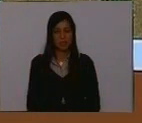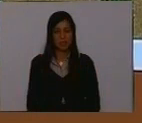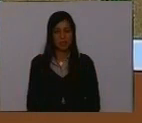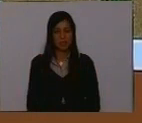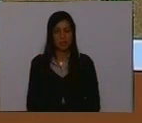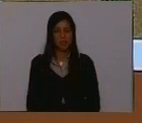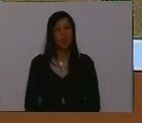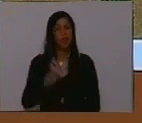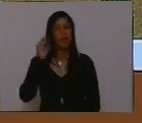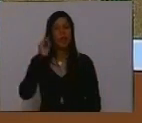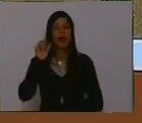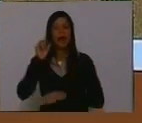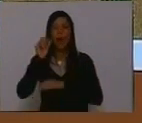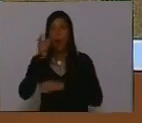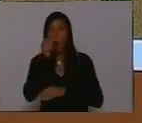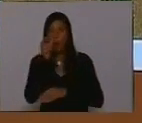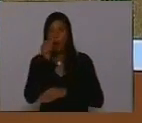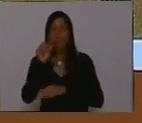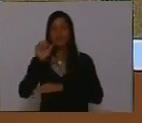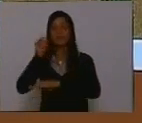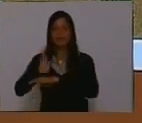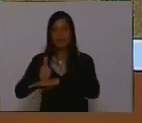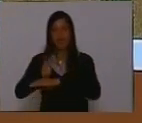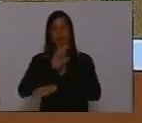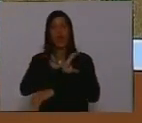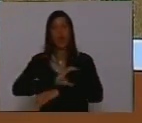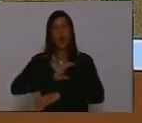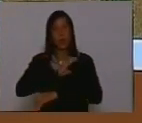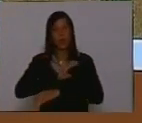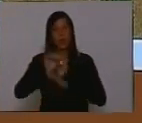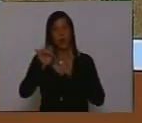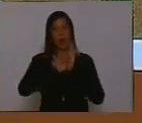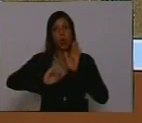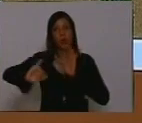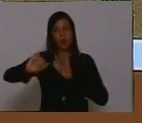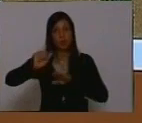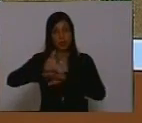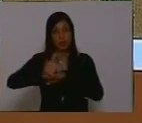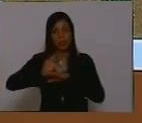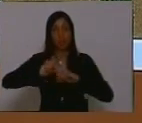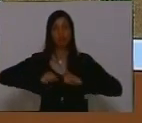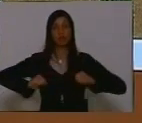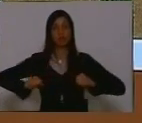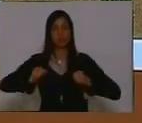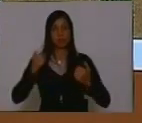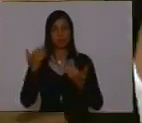Presidente de la Comisión Constitucional de la Asamblea Nacional Constituyente.